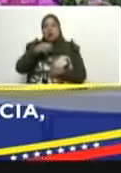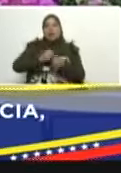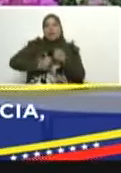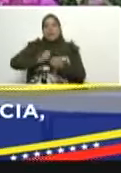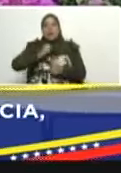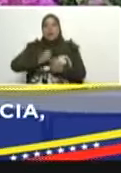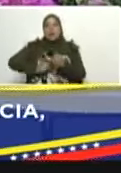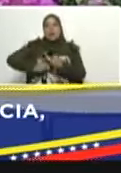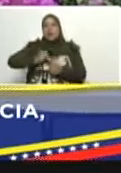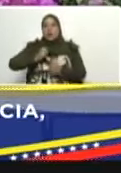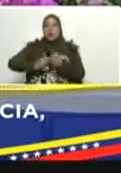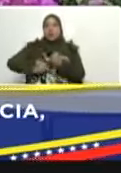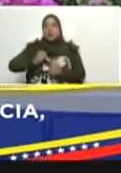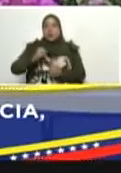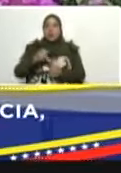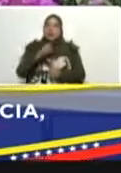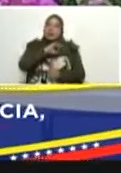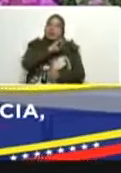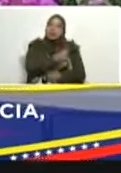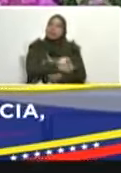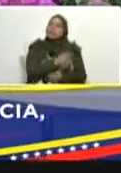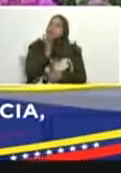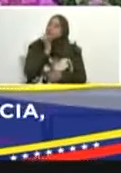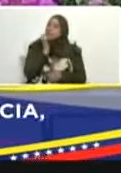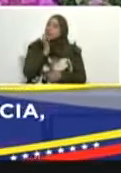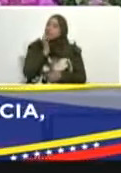Fuera Satanás, dice.